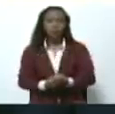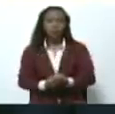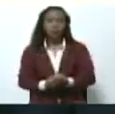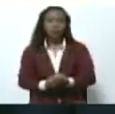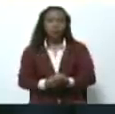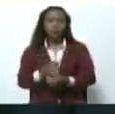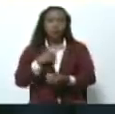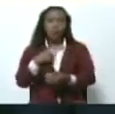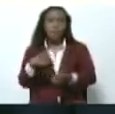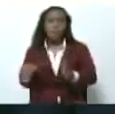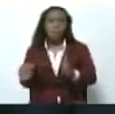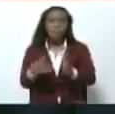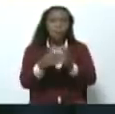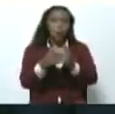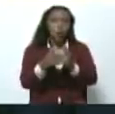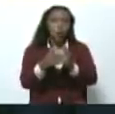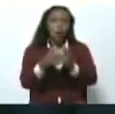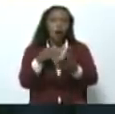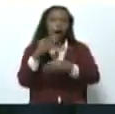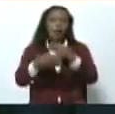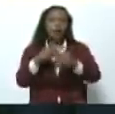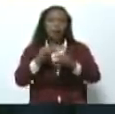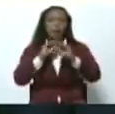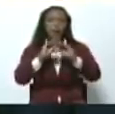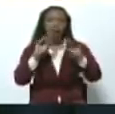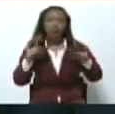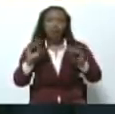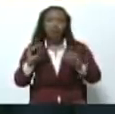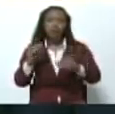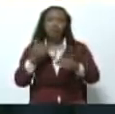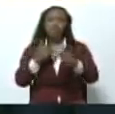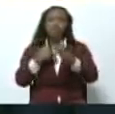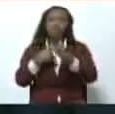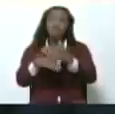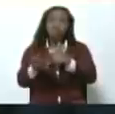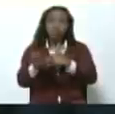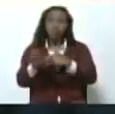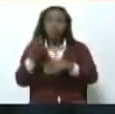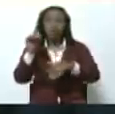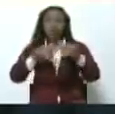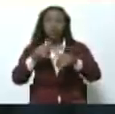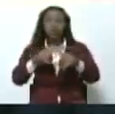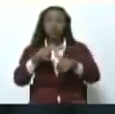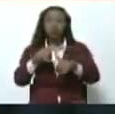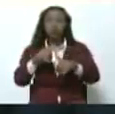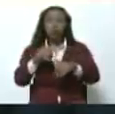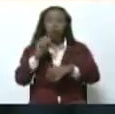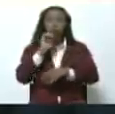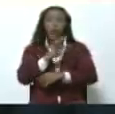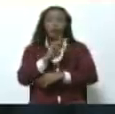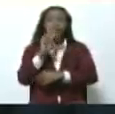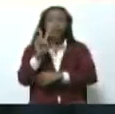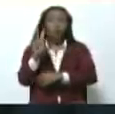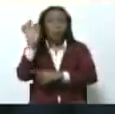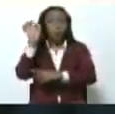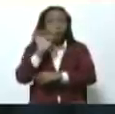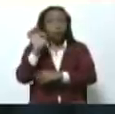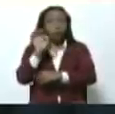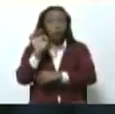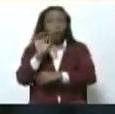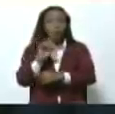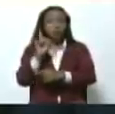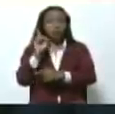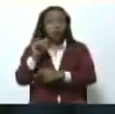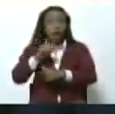Me limité a ser llamado a votar. Ha votado un 42%